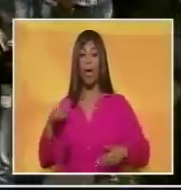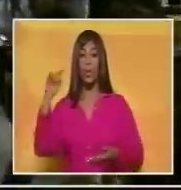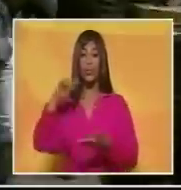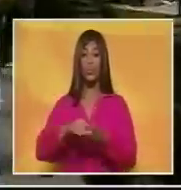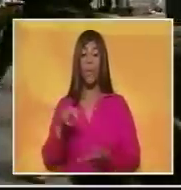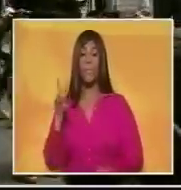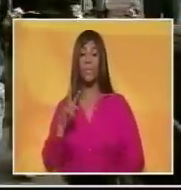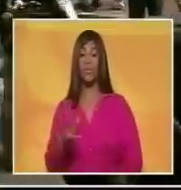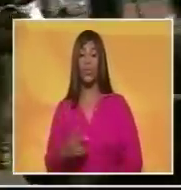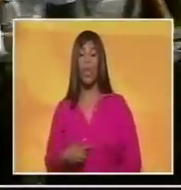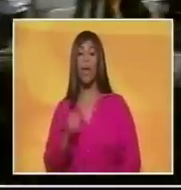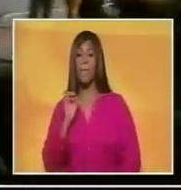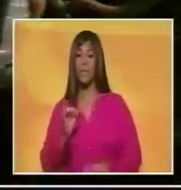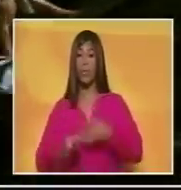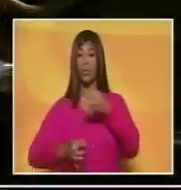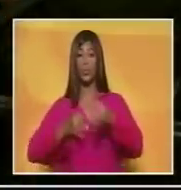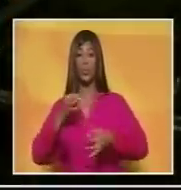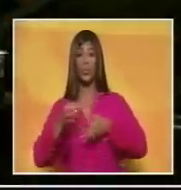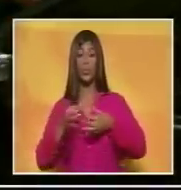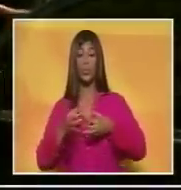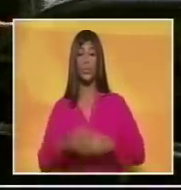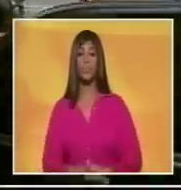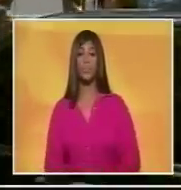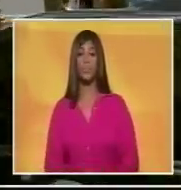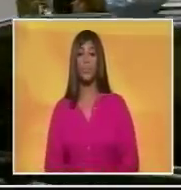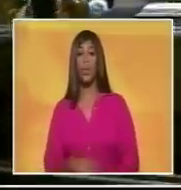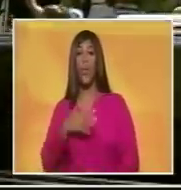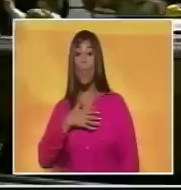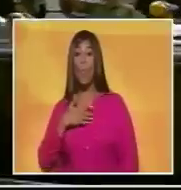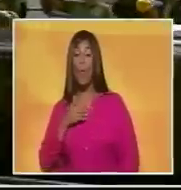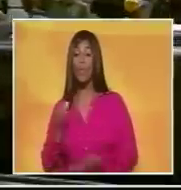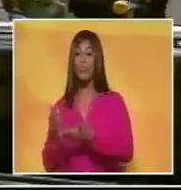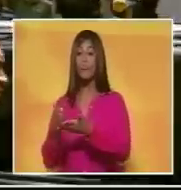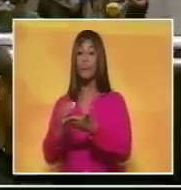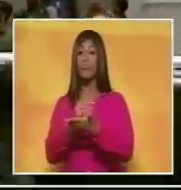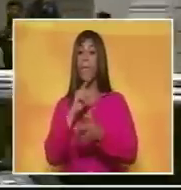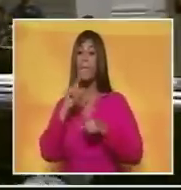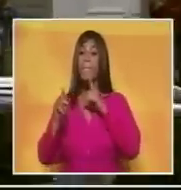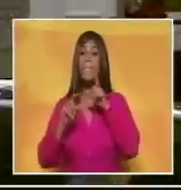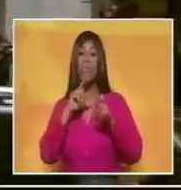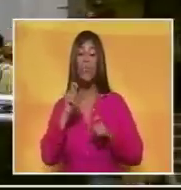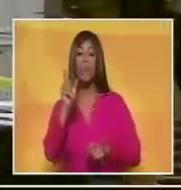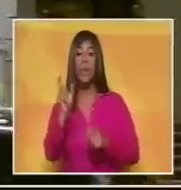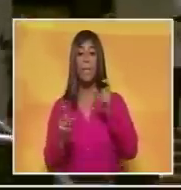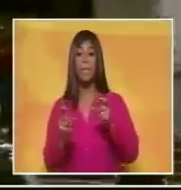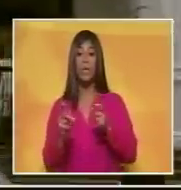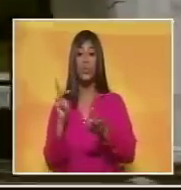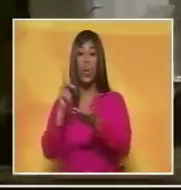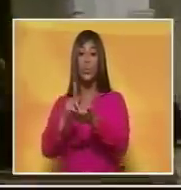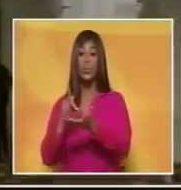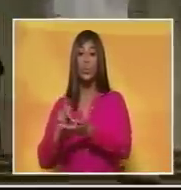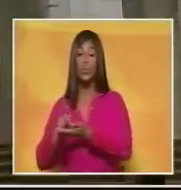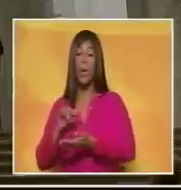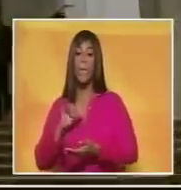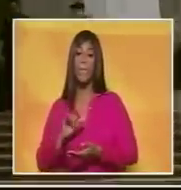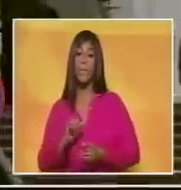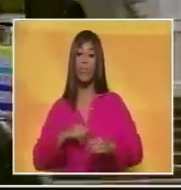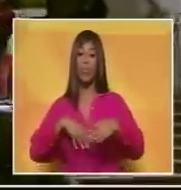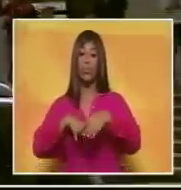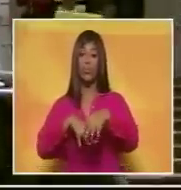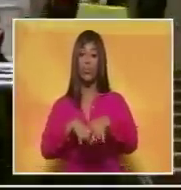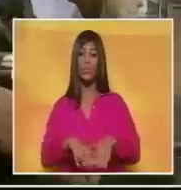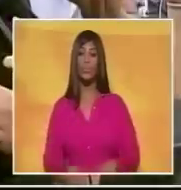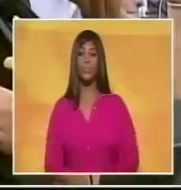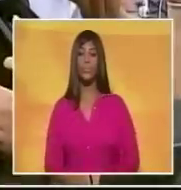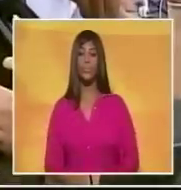continuación, parte de las impresiones que pudimos recoger de las personas que están encabezando esta